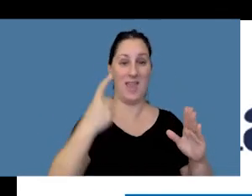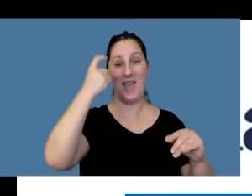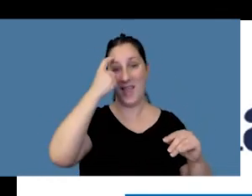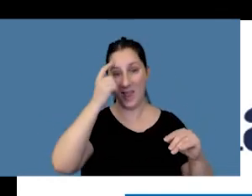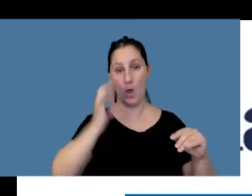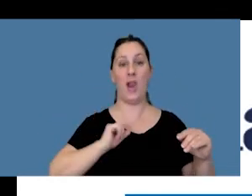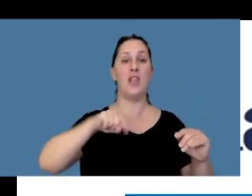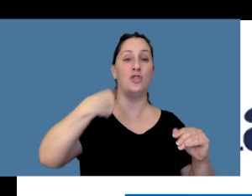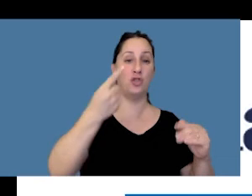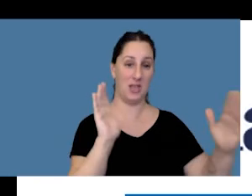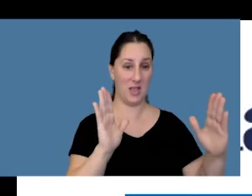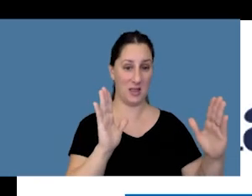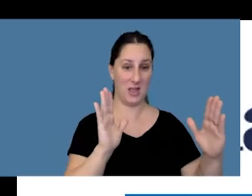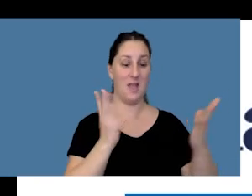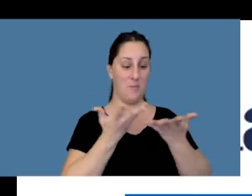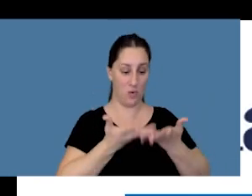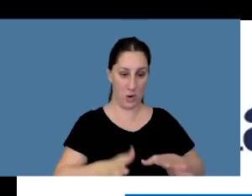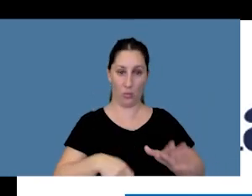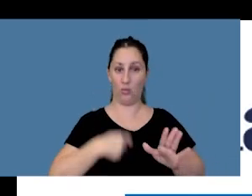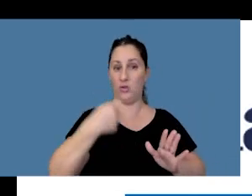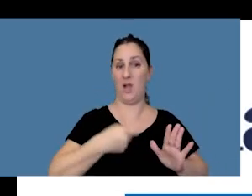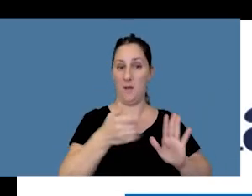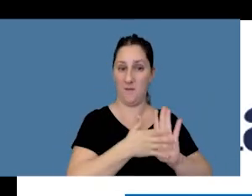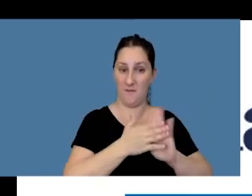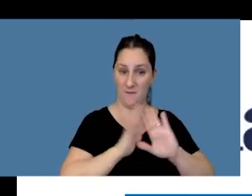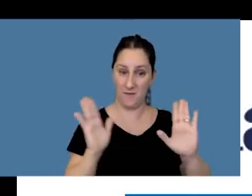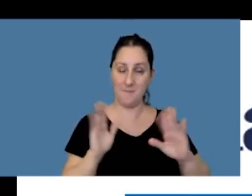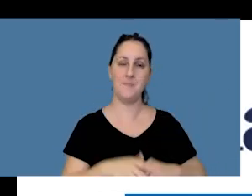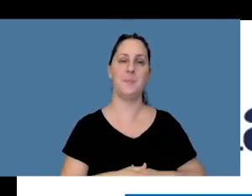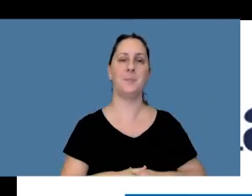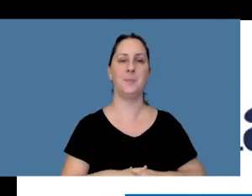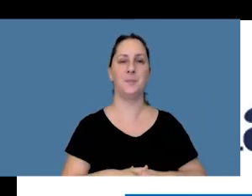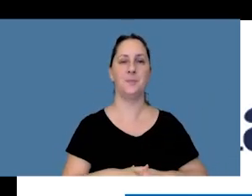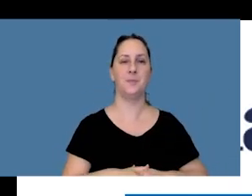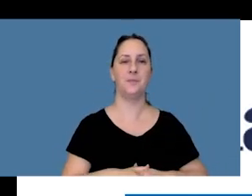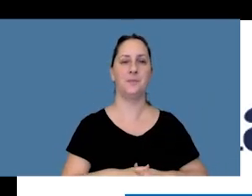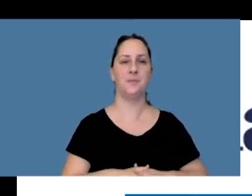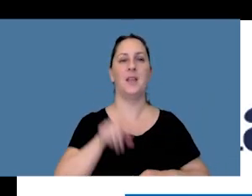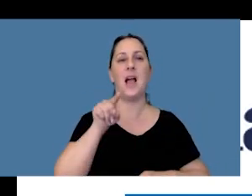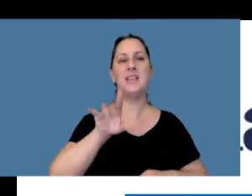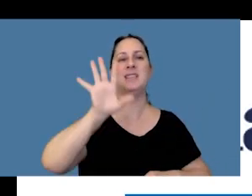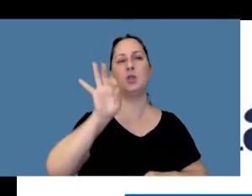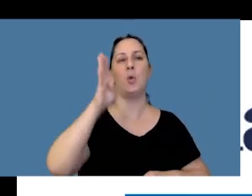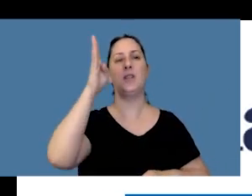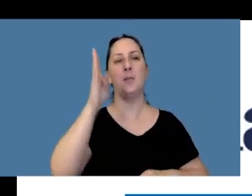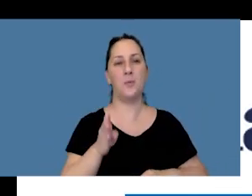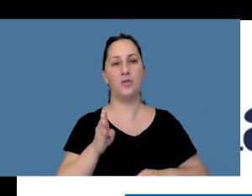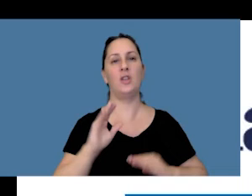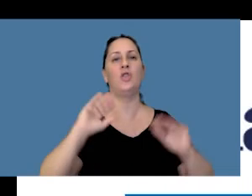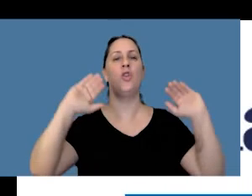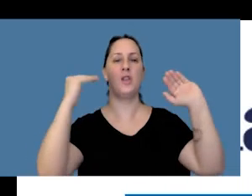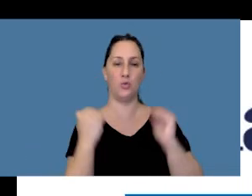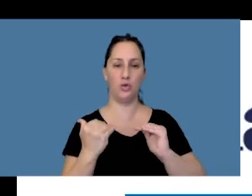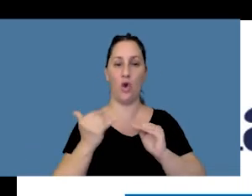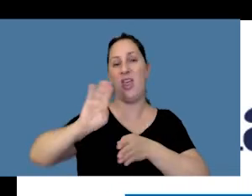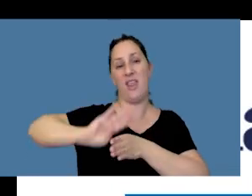año posterior al de la renuncia o de su autoexclusión, van a tener un 50% de reducción de saldo deudor.